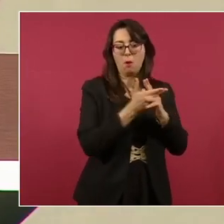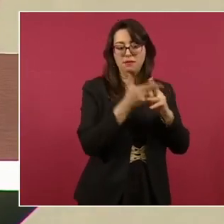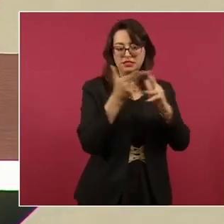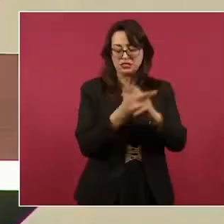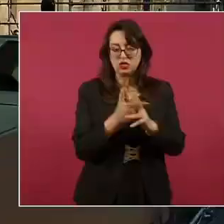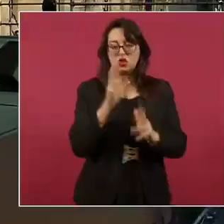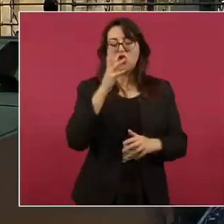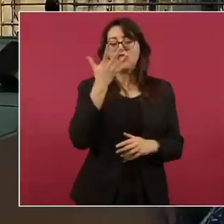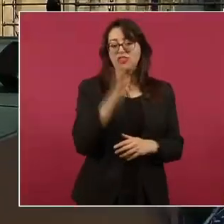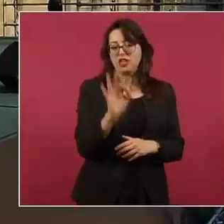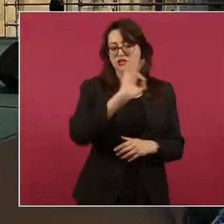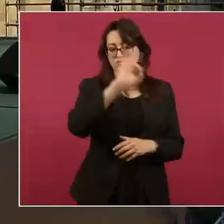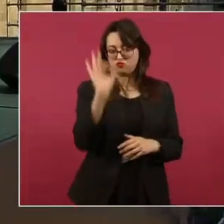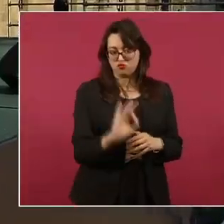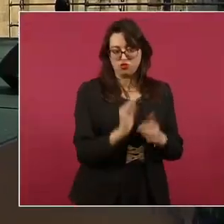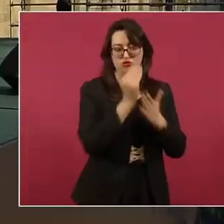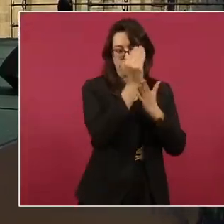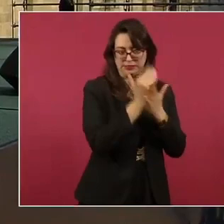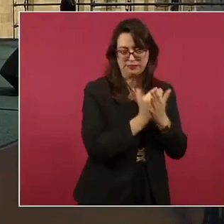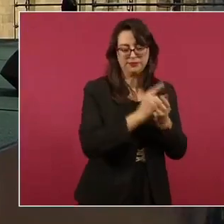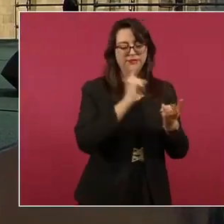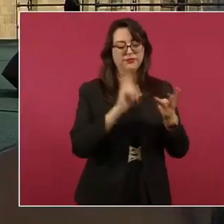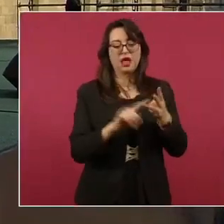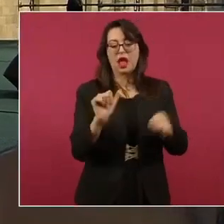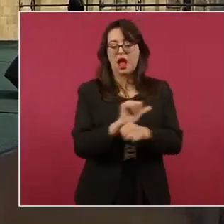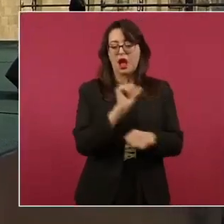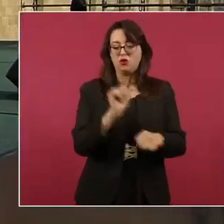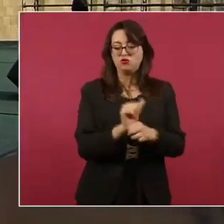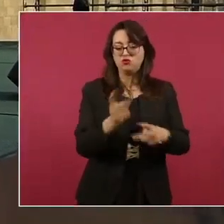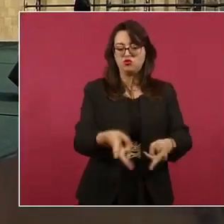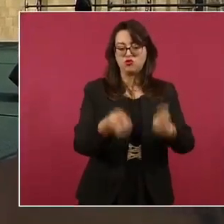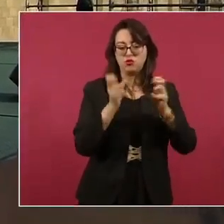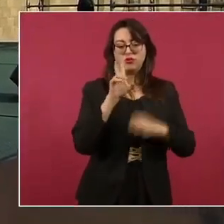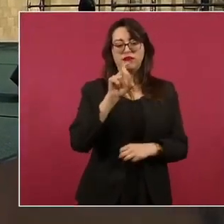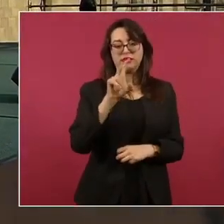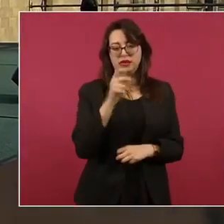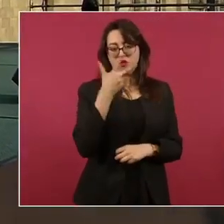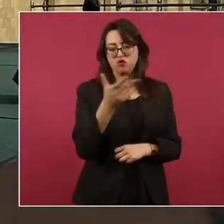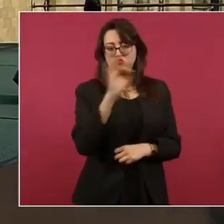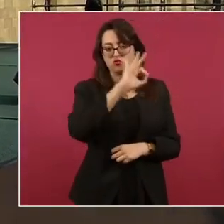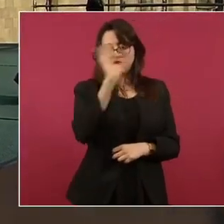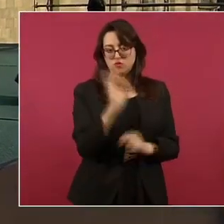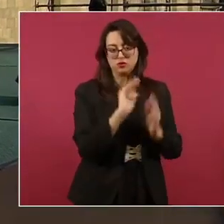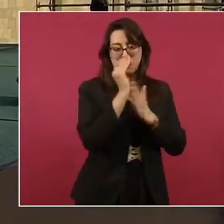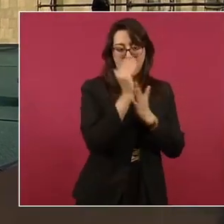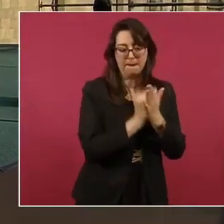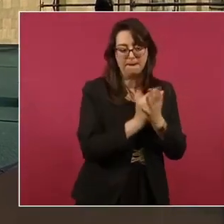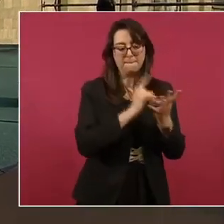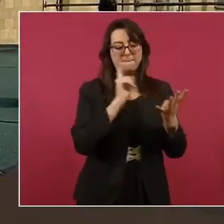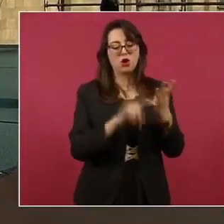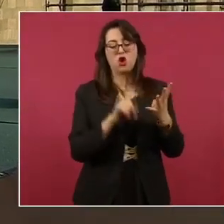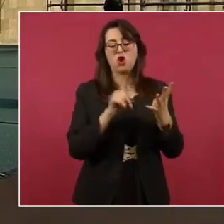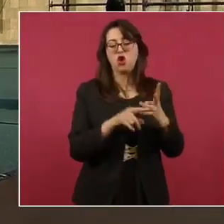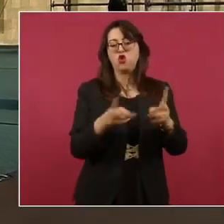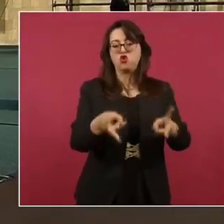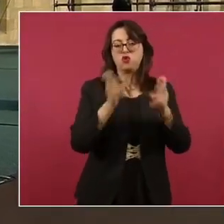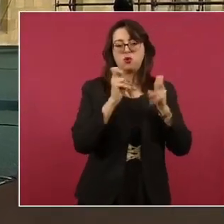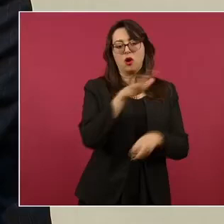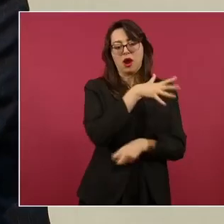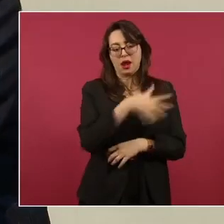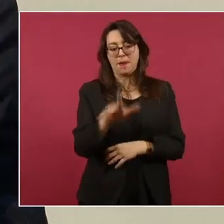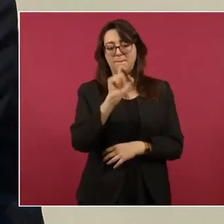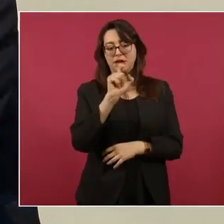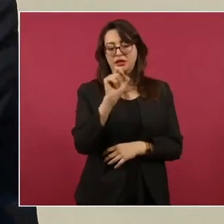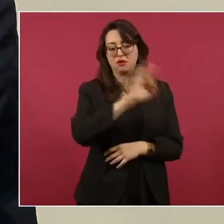de vehículo en 38%, el robo en general 20%,